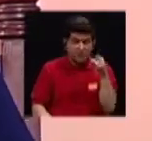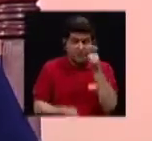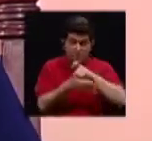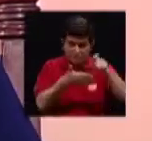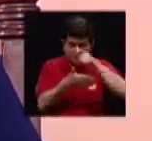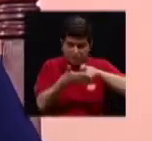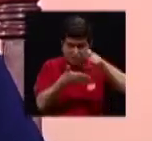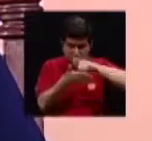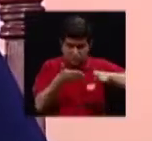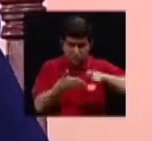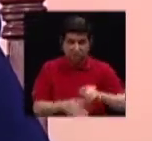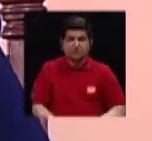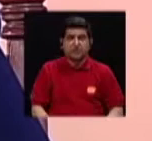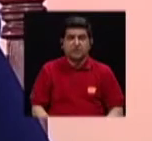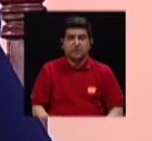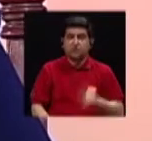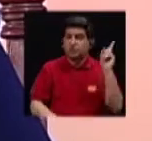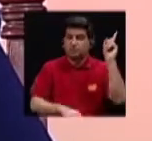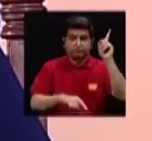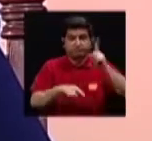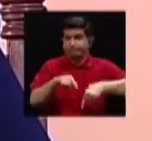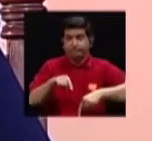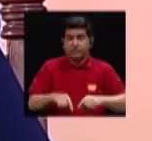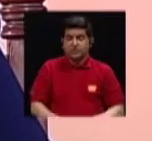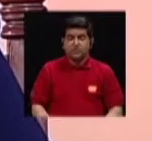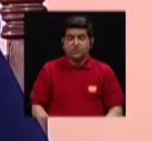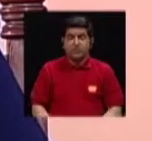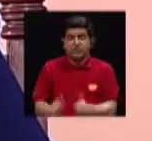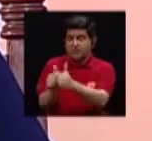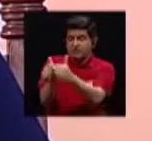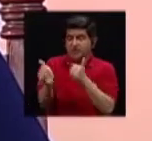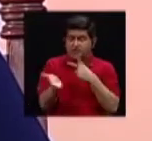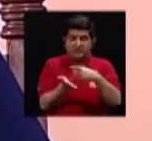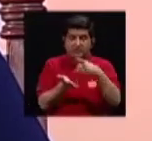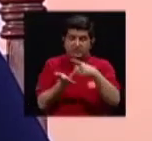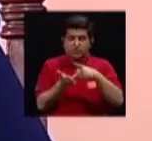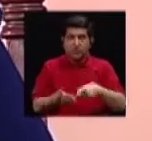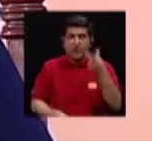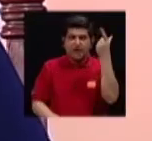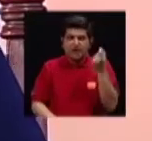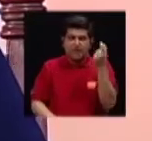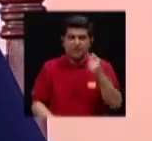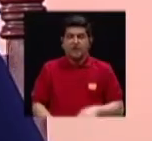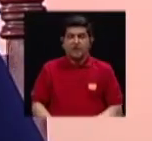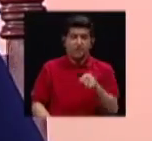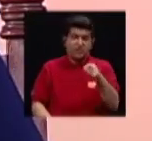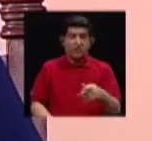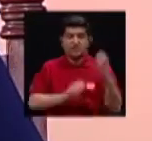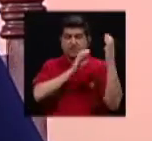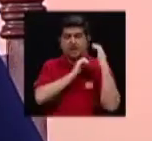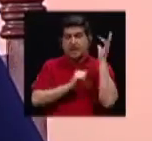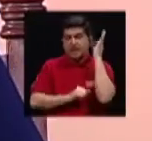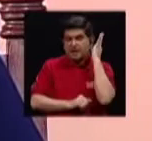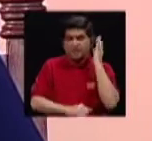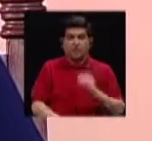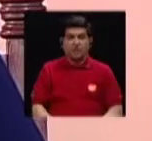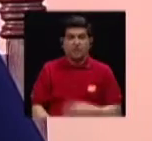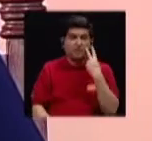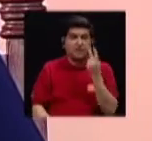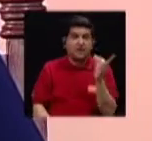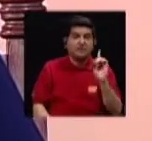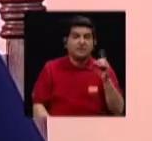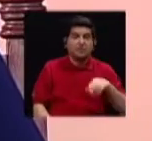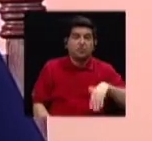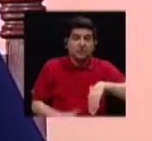Porque ciertamente no puede ser posible que el atraso en el pago de la pensión sea una carga para la mujer, que tiene que ver de dónde consigue el dinero para